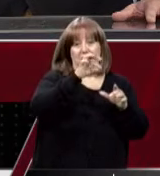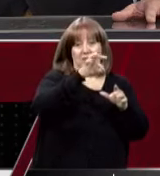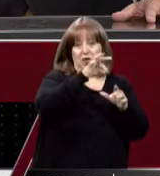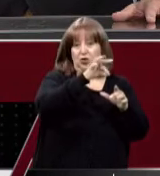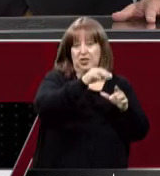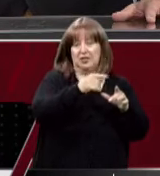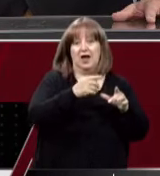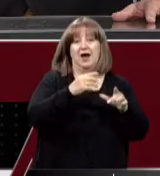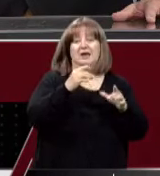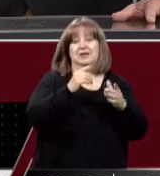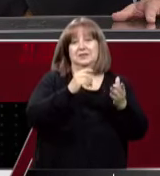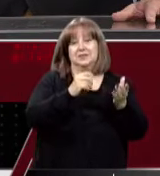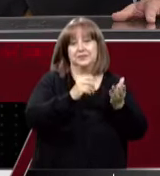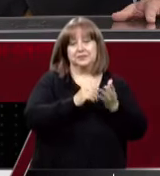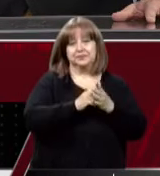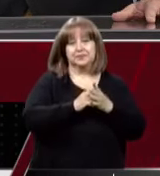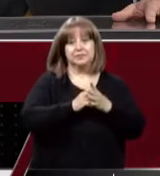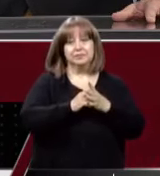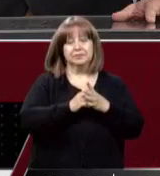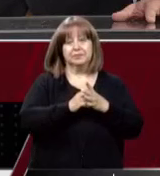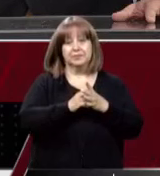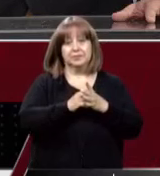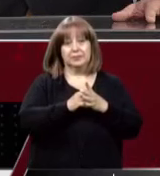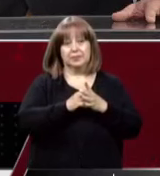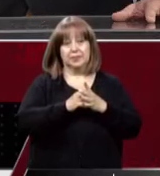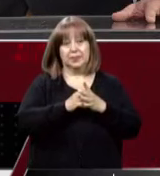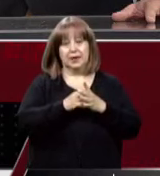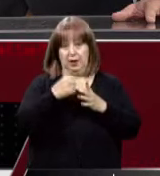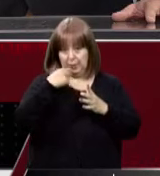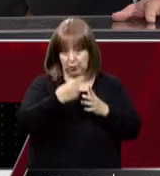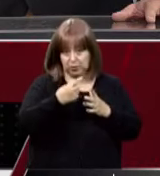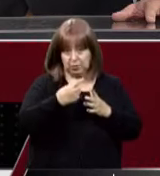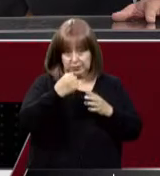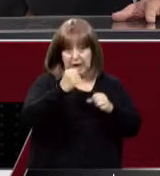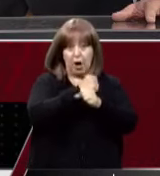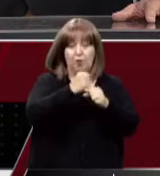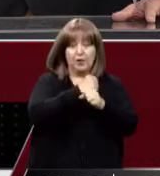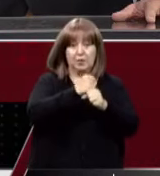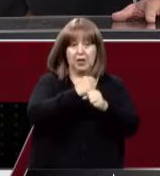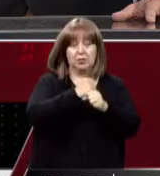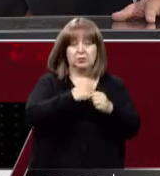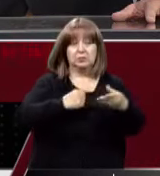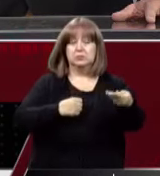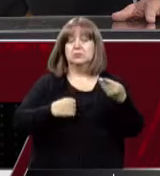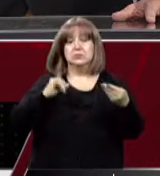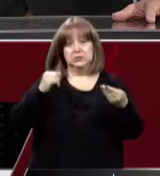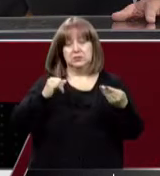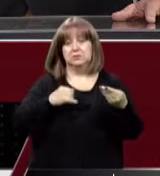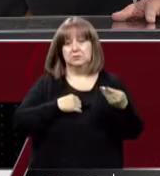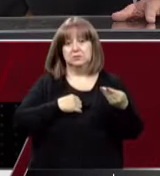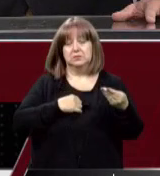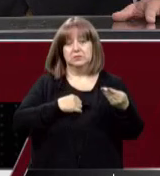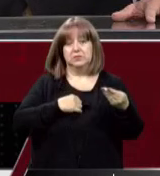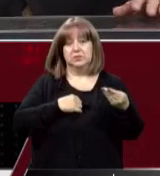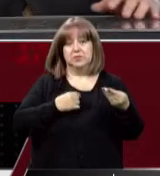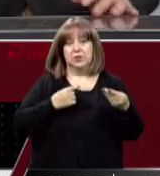que finalmente lo mata, Elías. ¿Eso te lo comunicaron a vos? ¿Está confirmado eso? Sí. ¿Para vos fue Karen Oviedo